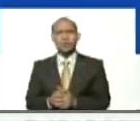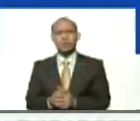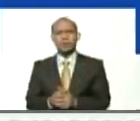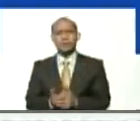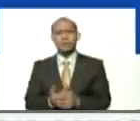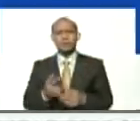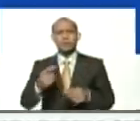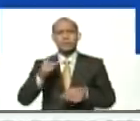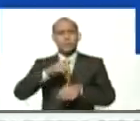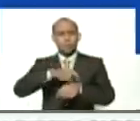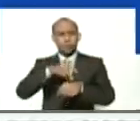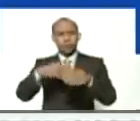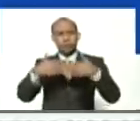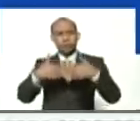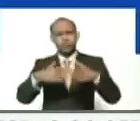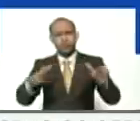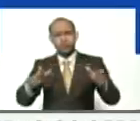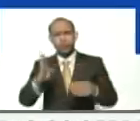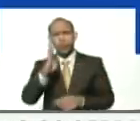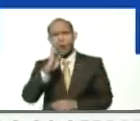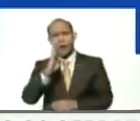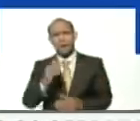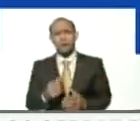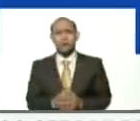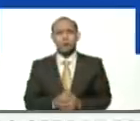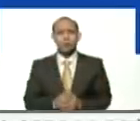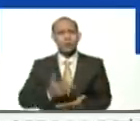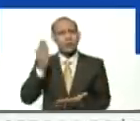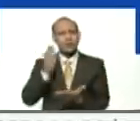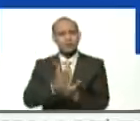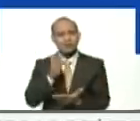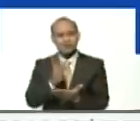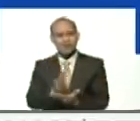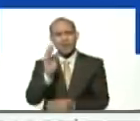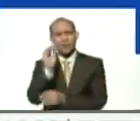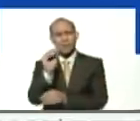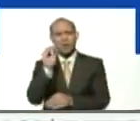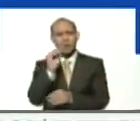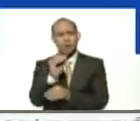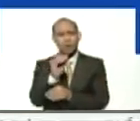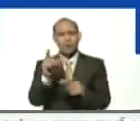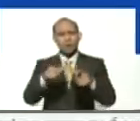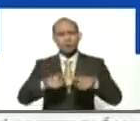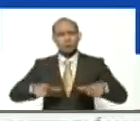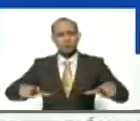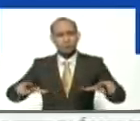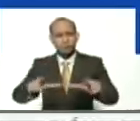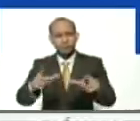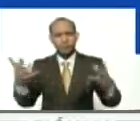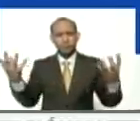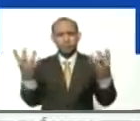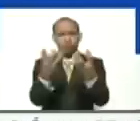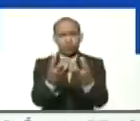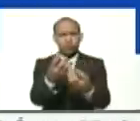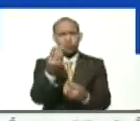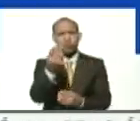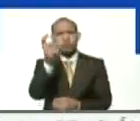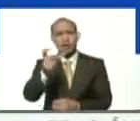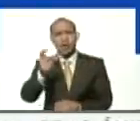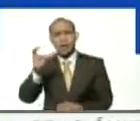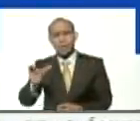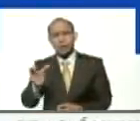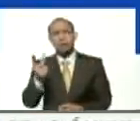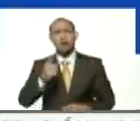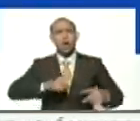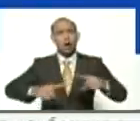con horarios de apertura de entidades bancarias siempre cuidando en los sitios de concentración pública que se